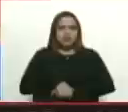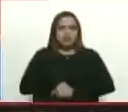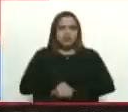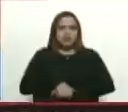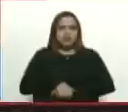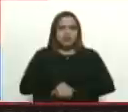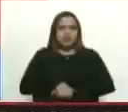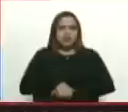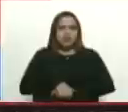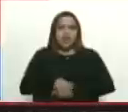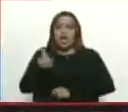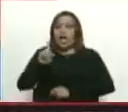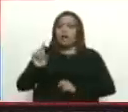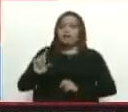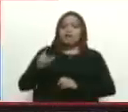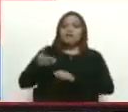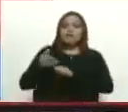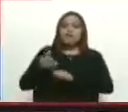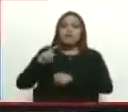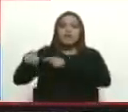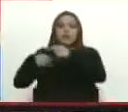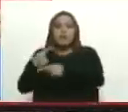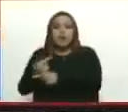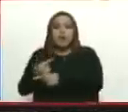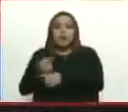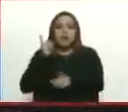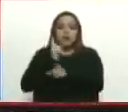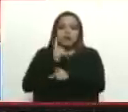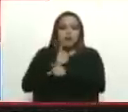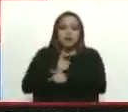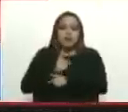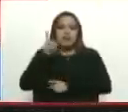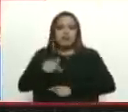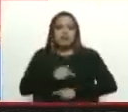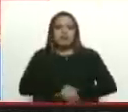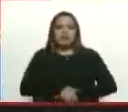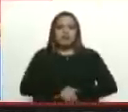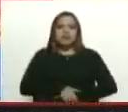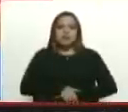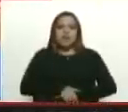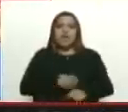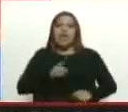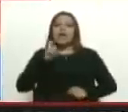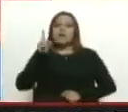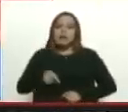¿Ah? Ah, la postemporada. Y la Liga Superior de Béisbol arrancó.